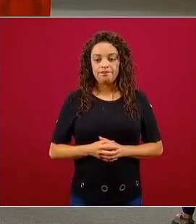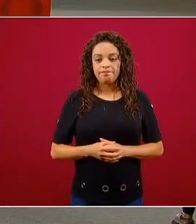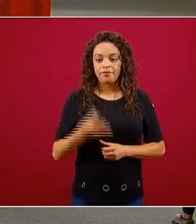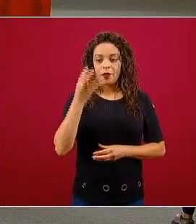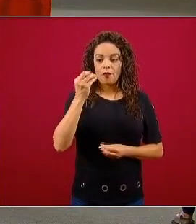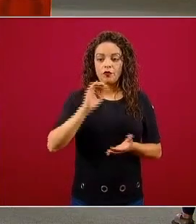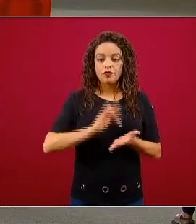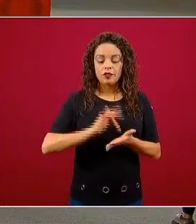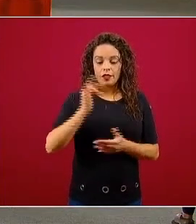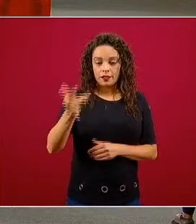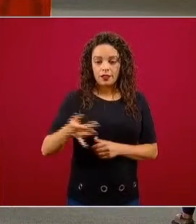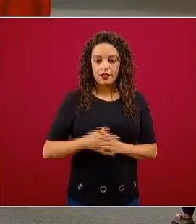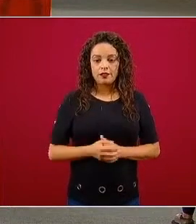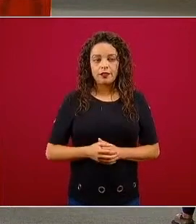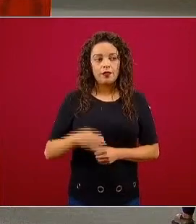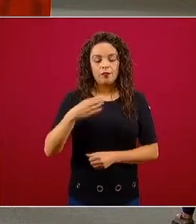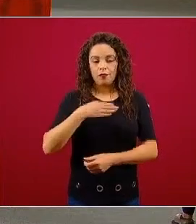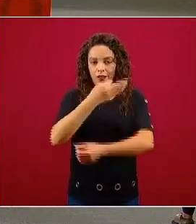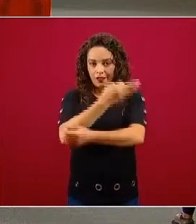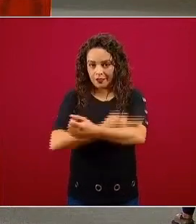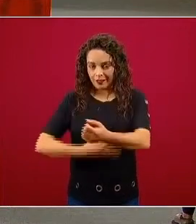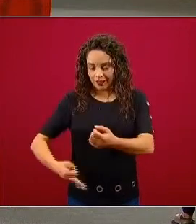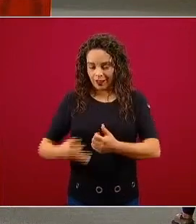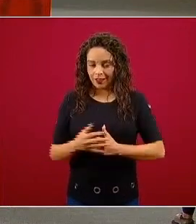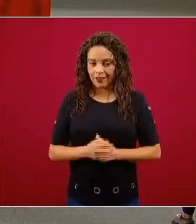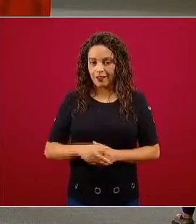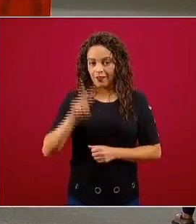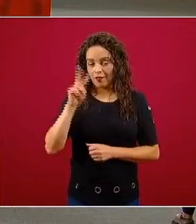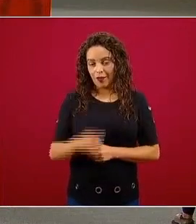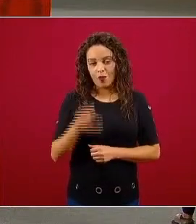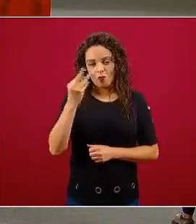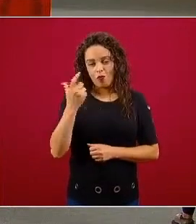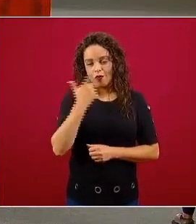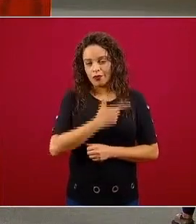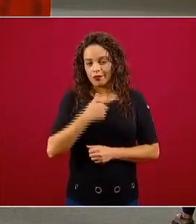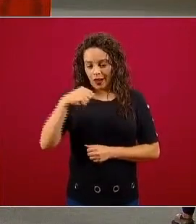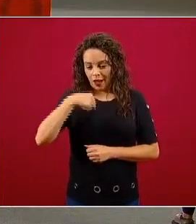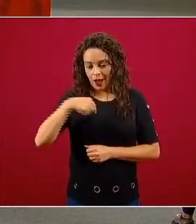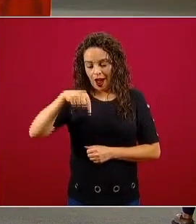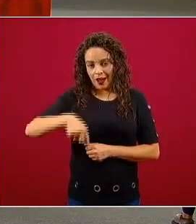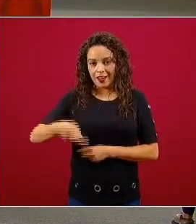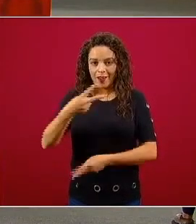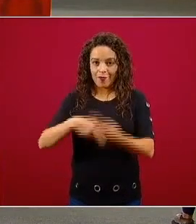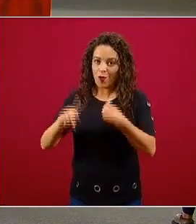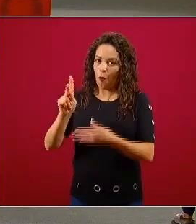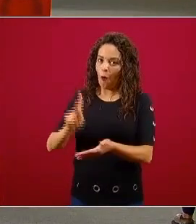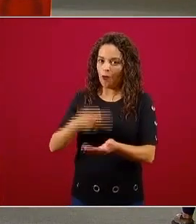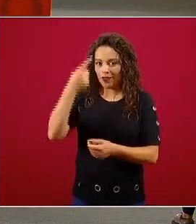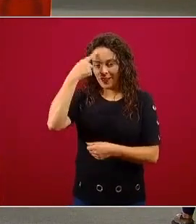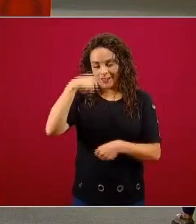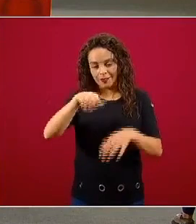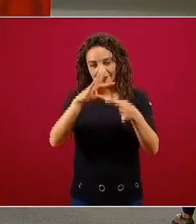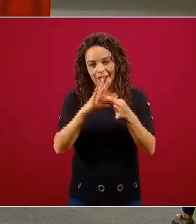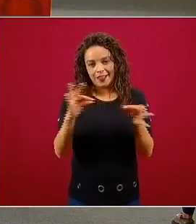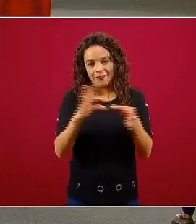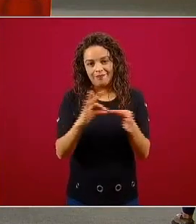Muchas gracias y buenas tardes. Un gusto poder estar aquí con ustedes nuevamente.